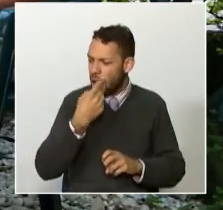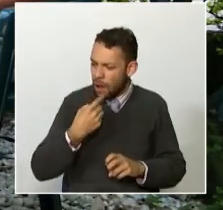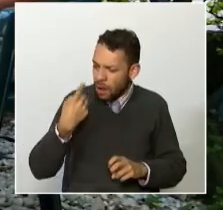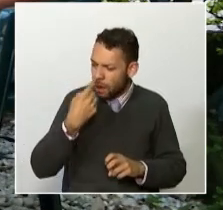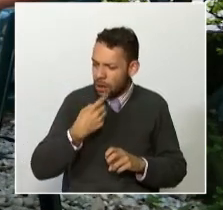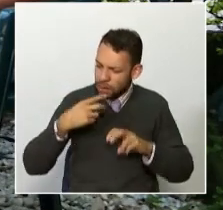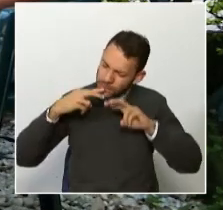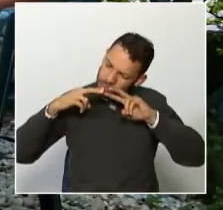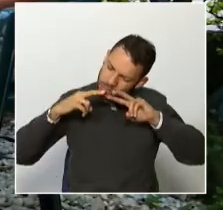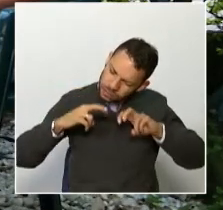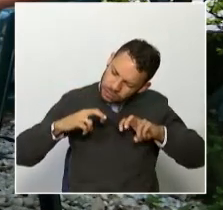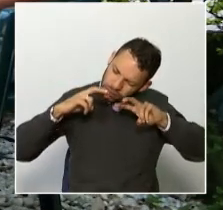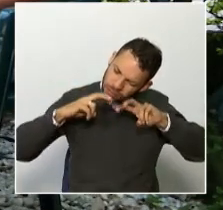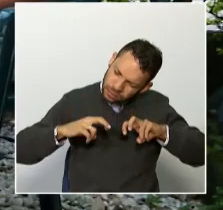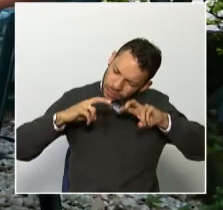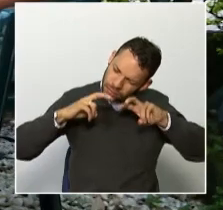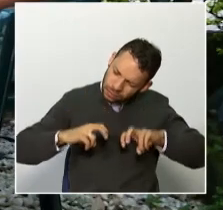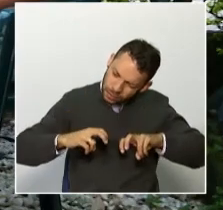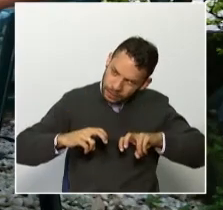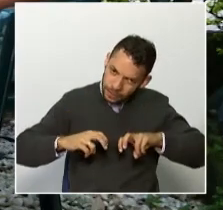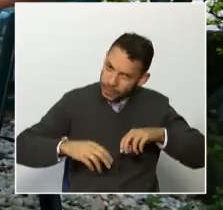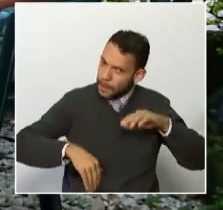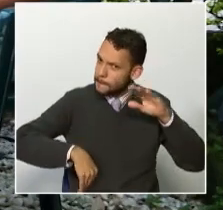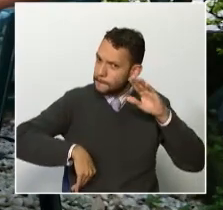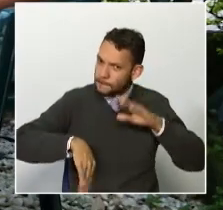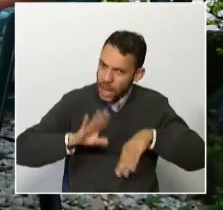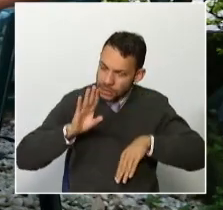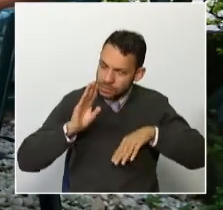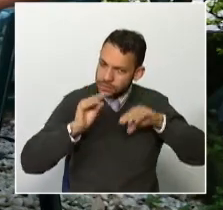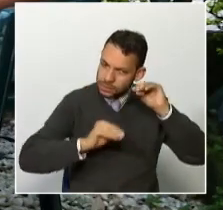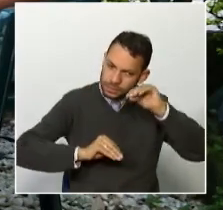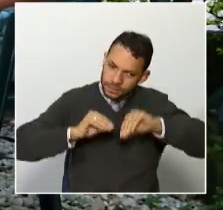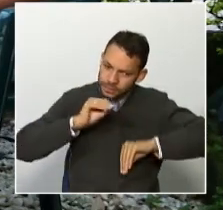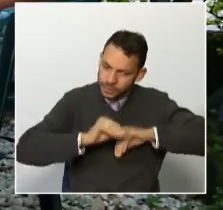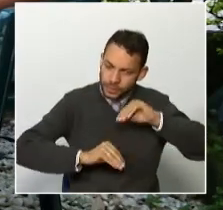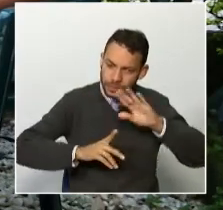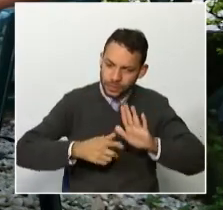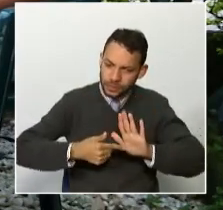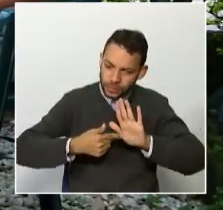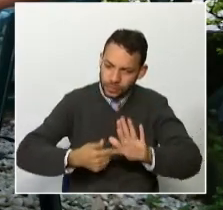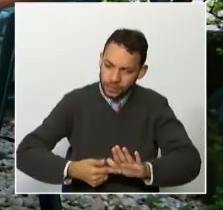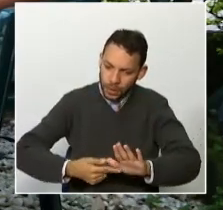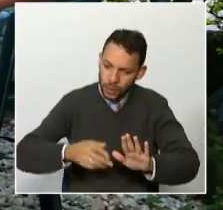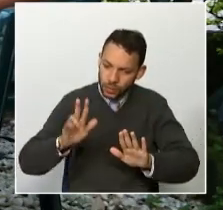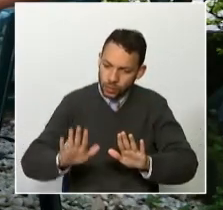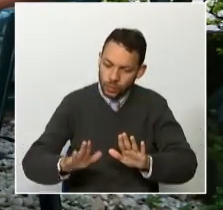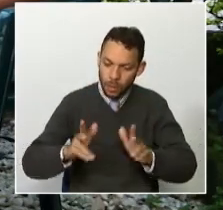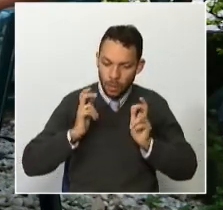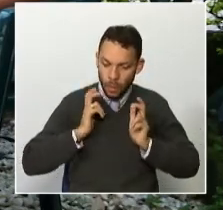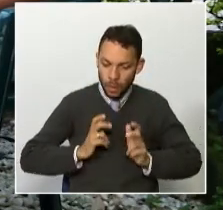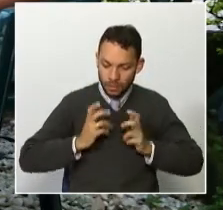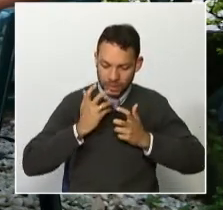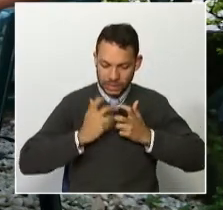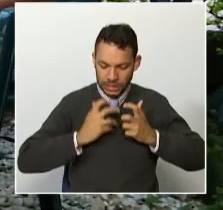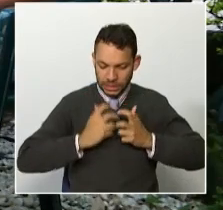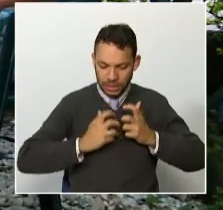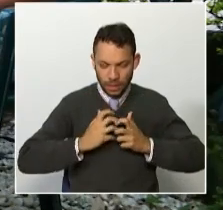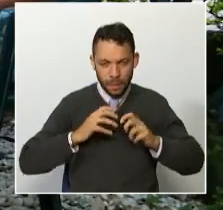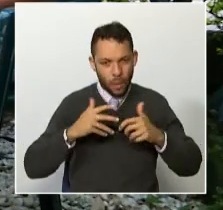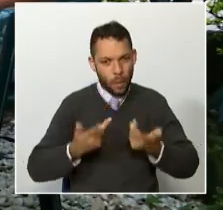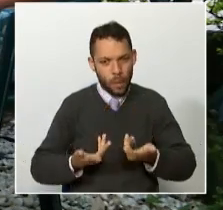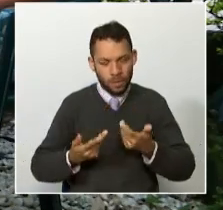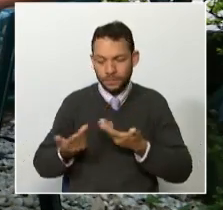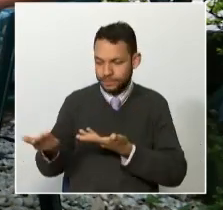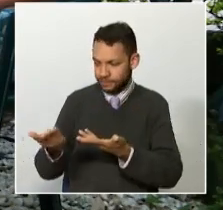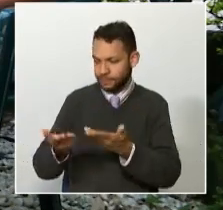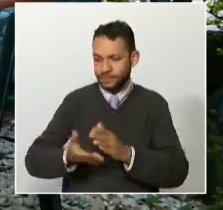odontológicos. ¿Y será que todo eso se va uniendo para presentar un problema sistémico, doctora Adriana? Bueno,